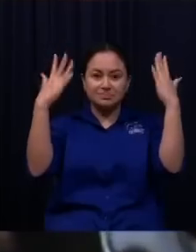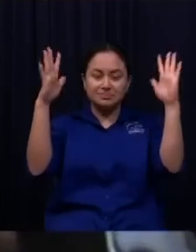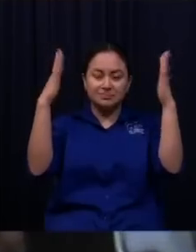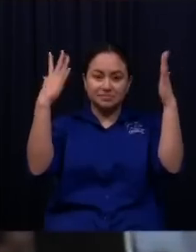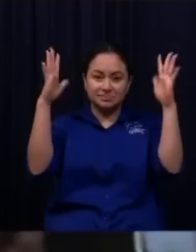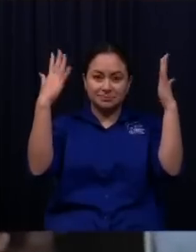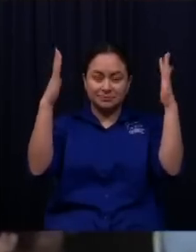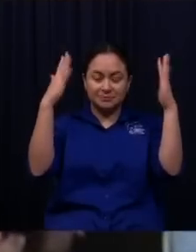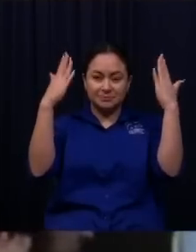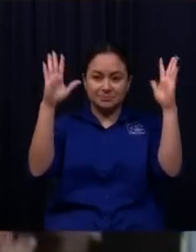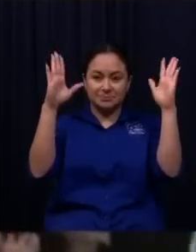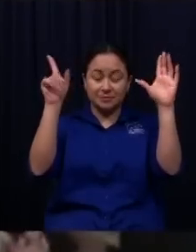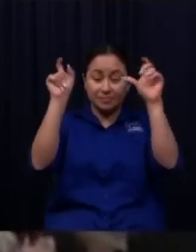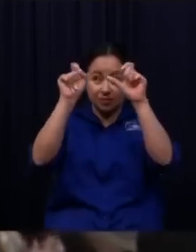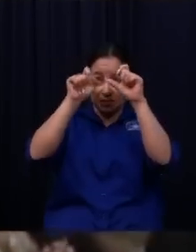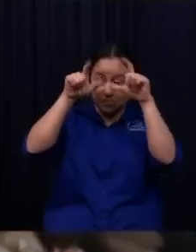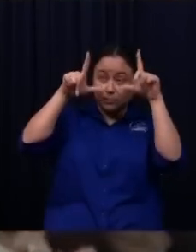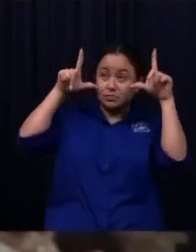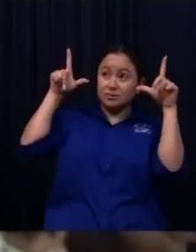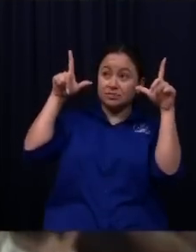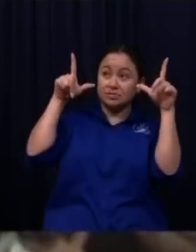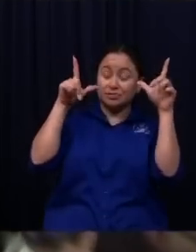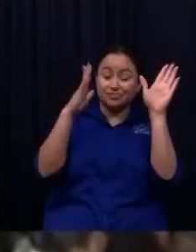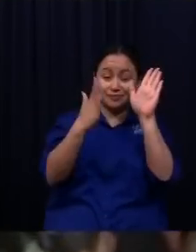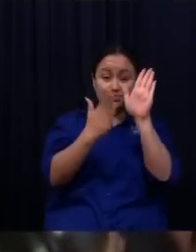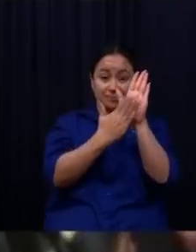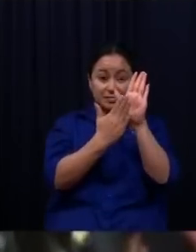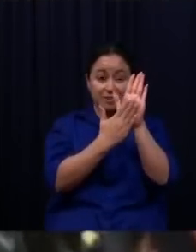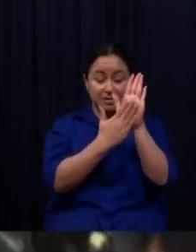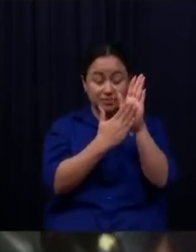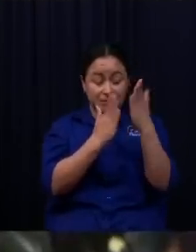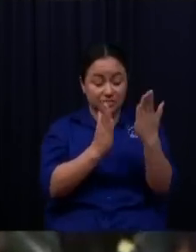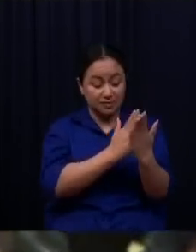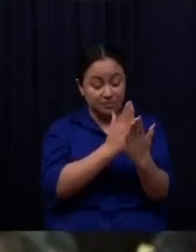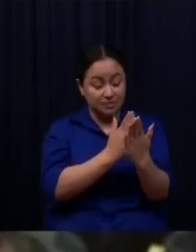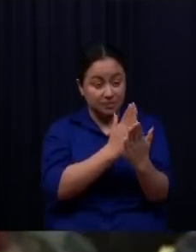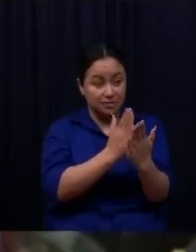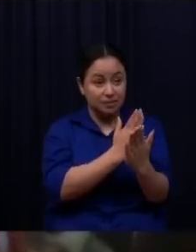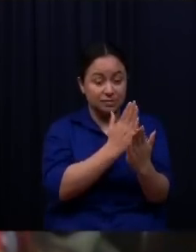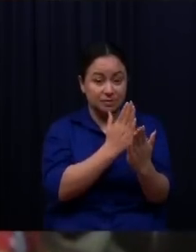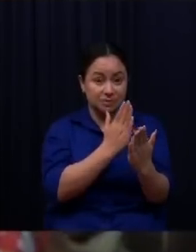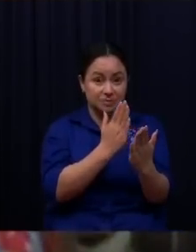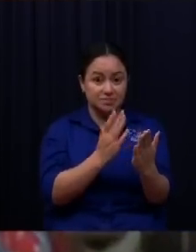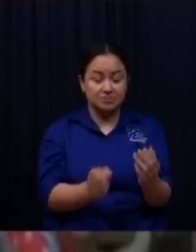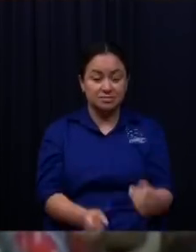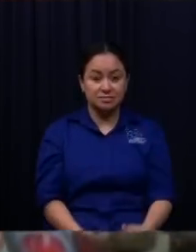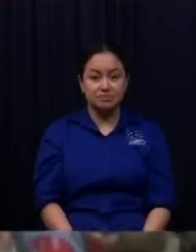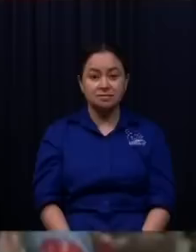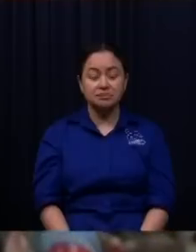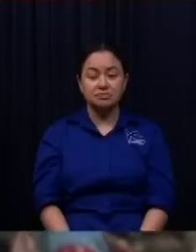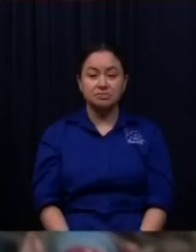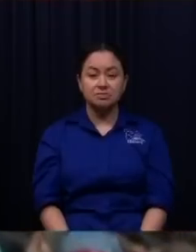Lo asombroso de esto, según el texto bíblico, lo asombroso de esto es